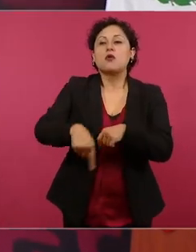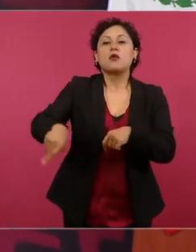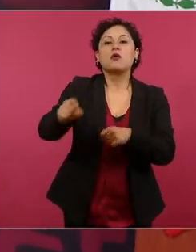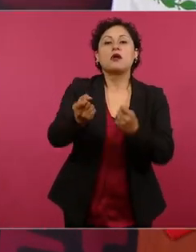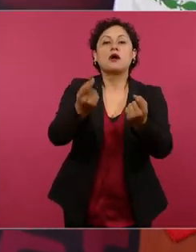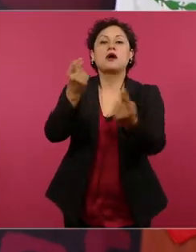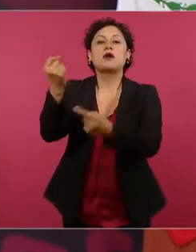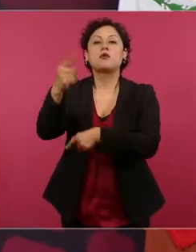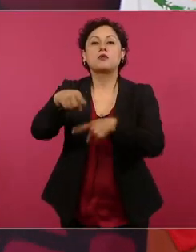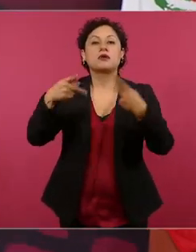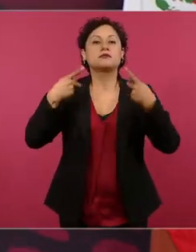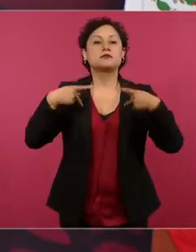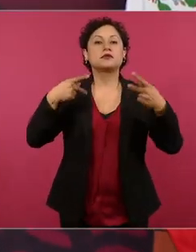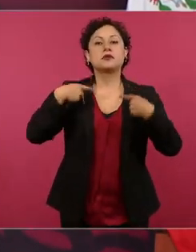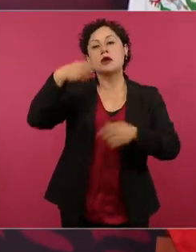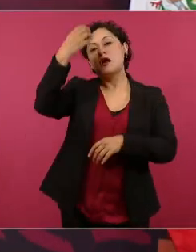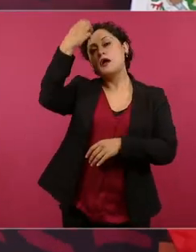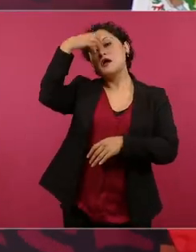opinaron